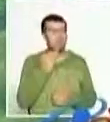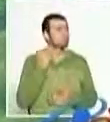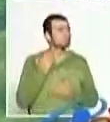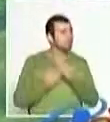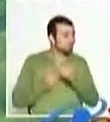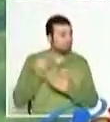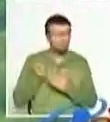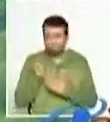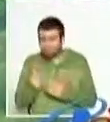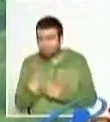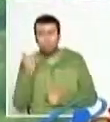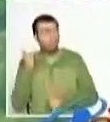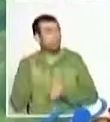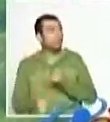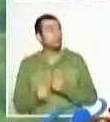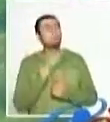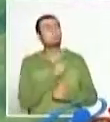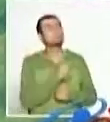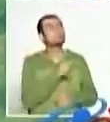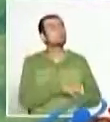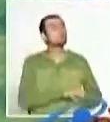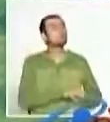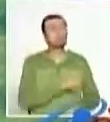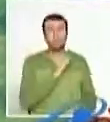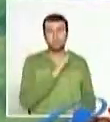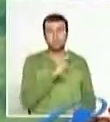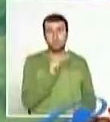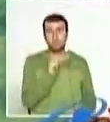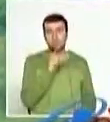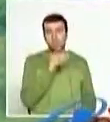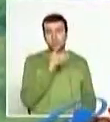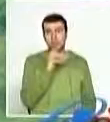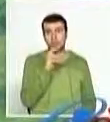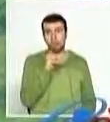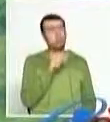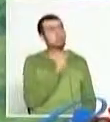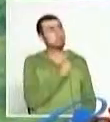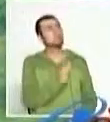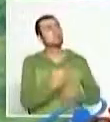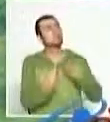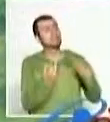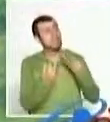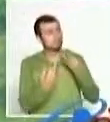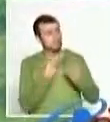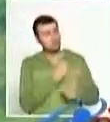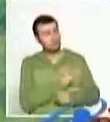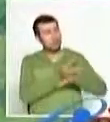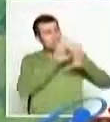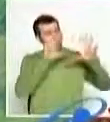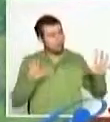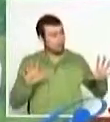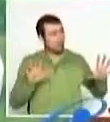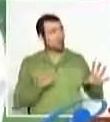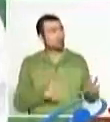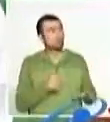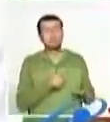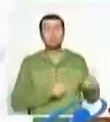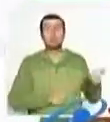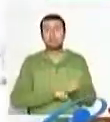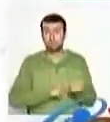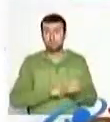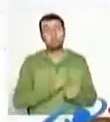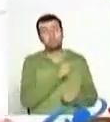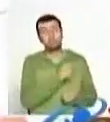programa, doctor Blandón, nos deje un mensaje, nos deje una voz de aliento en ese apoyo que usted